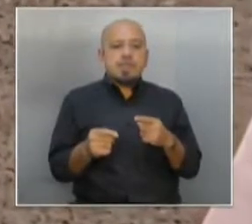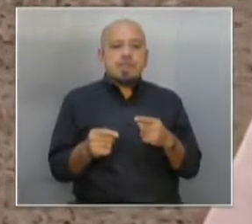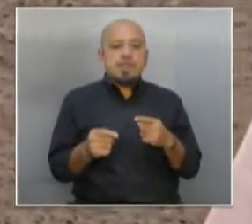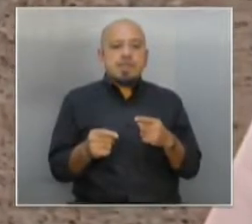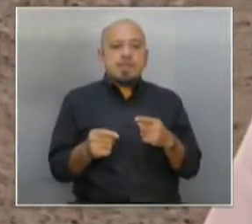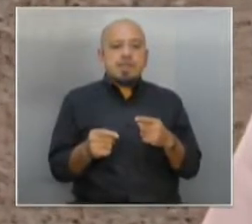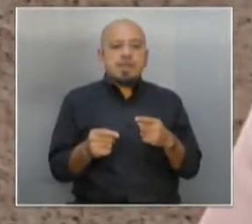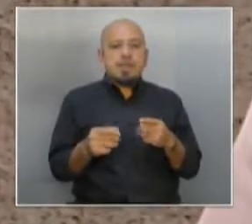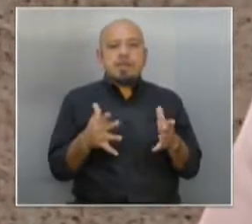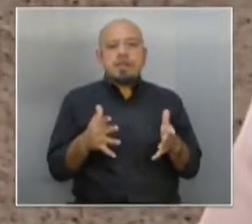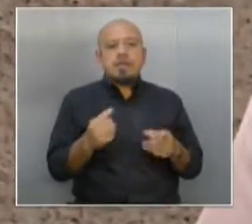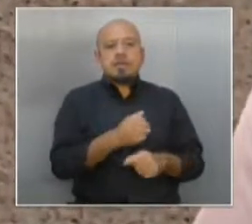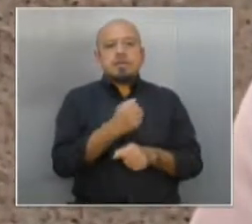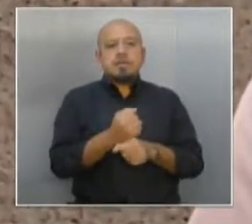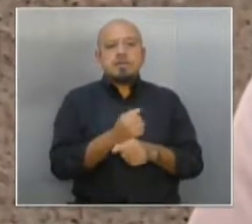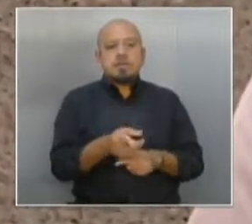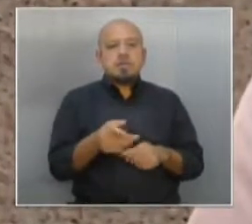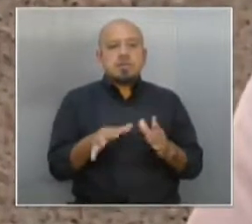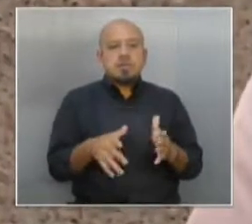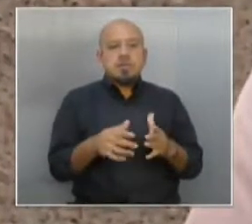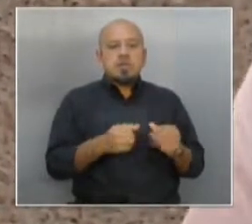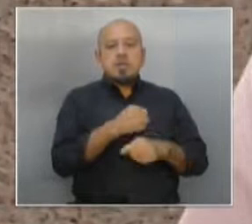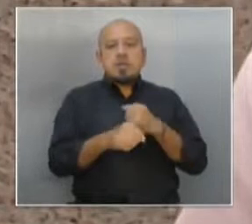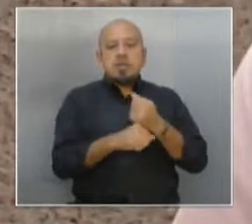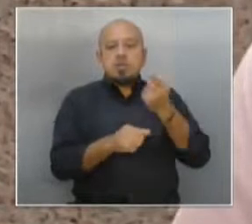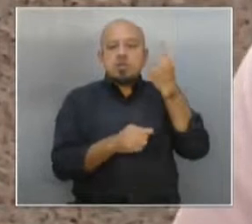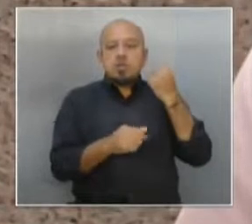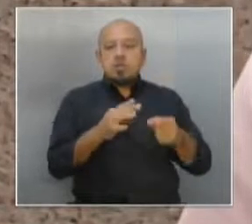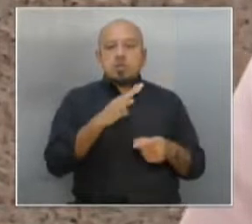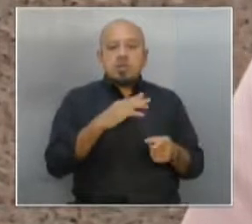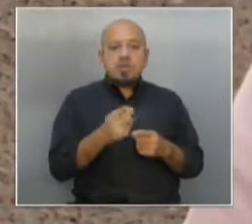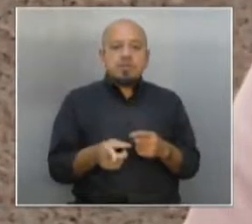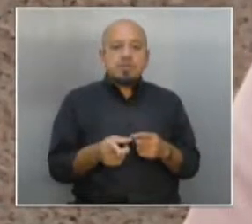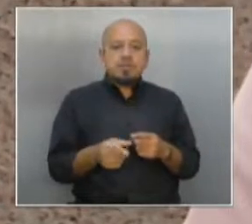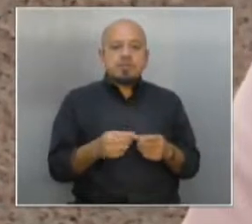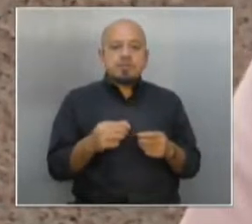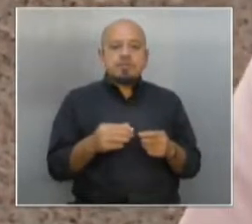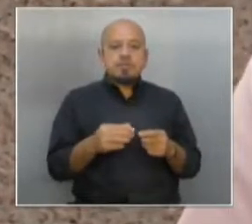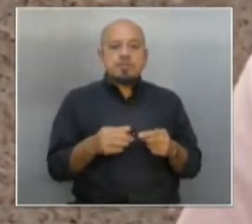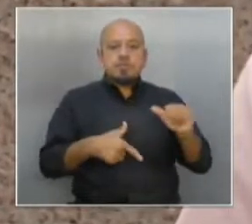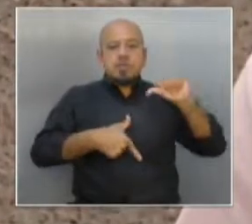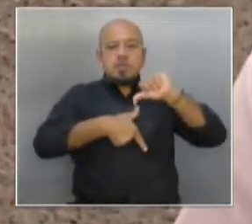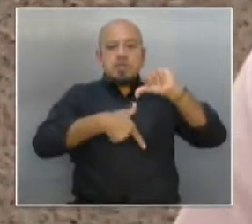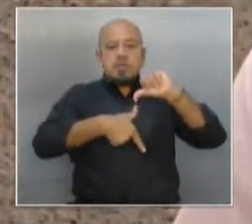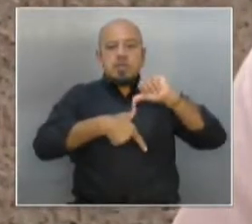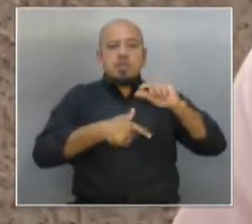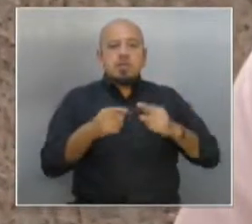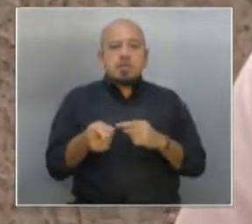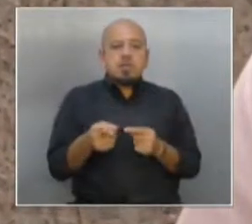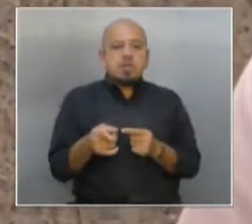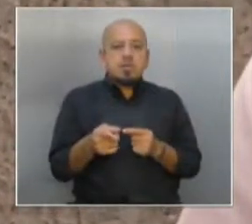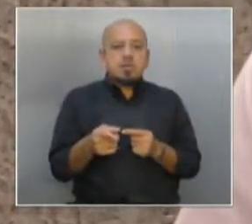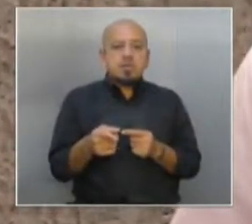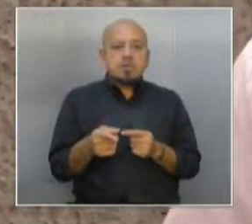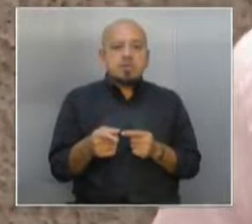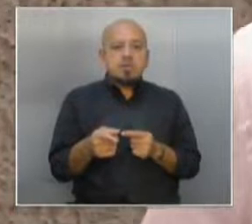de opciones hasta mediados del año pasado, cuando llegaba la edición Conosur de Le Monde Diplomatique. Y de esa manera,